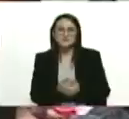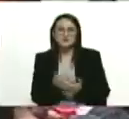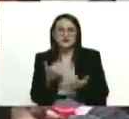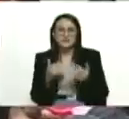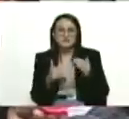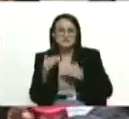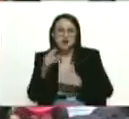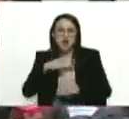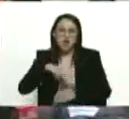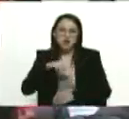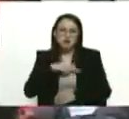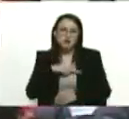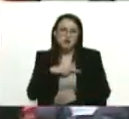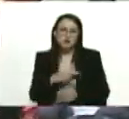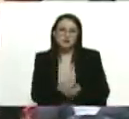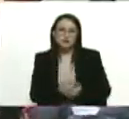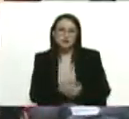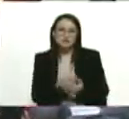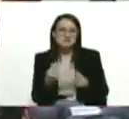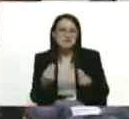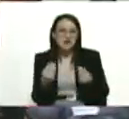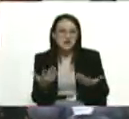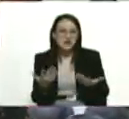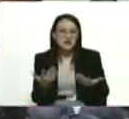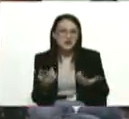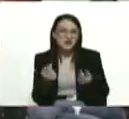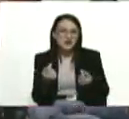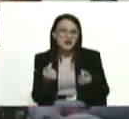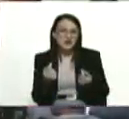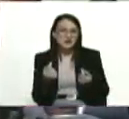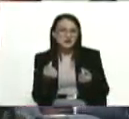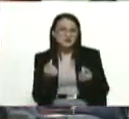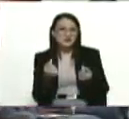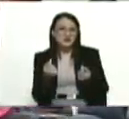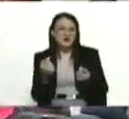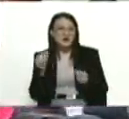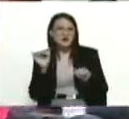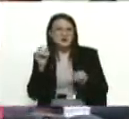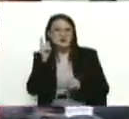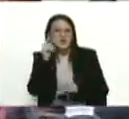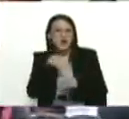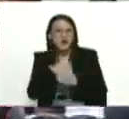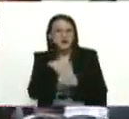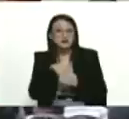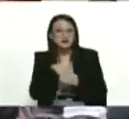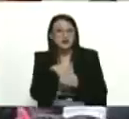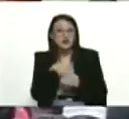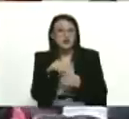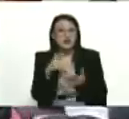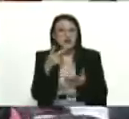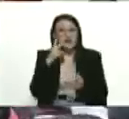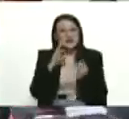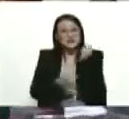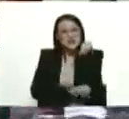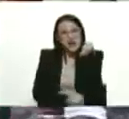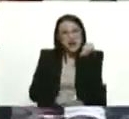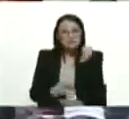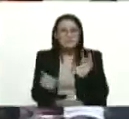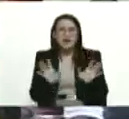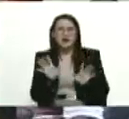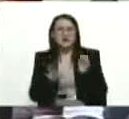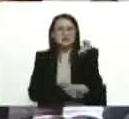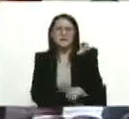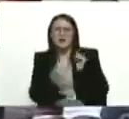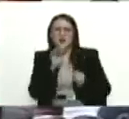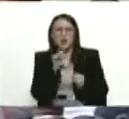allá de nosotros. ¿Para qué? Para que aquí nadie esté chillando el día de las elecciones, que hubo trampa, que hicimos trampa, nada. Aquí no hay trampa,